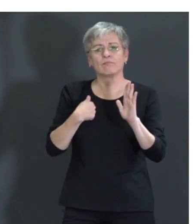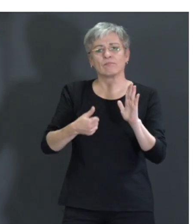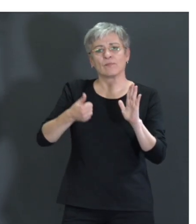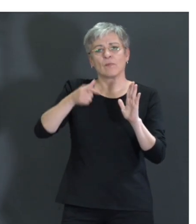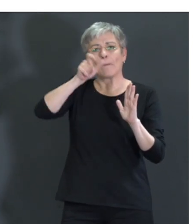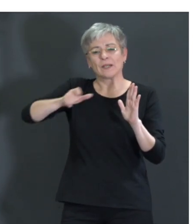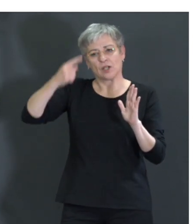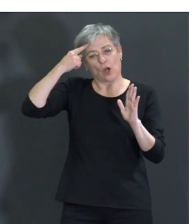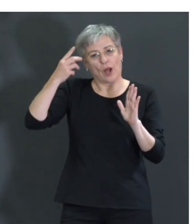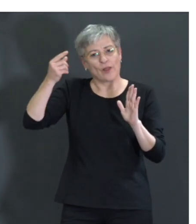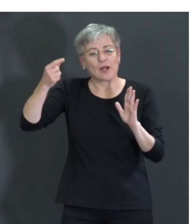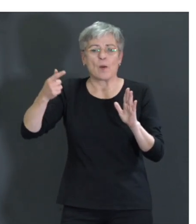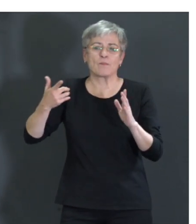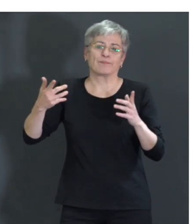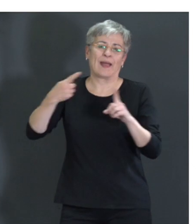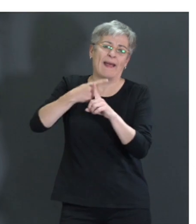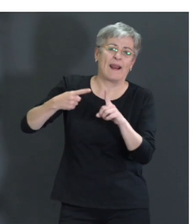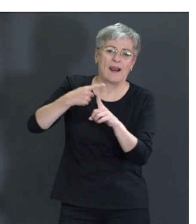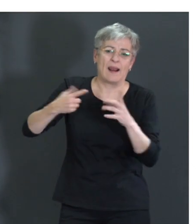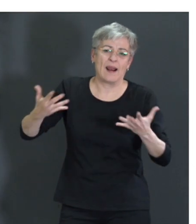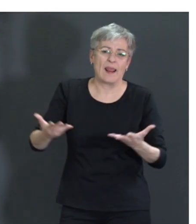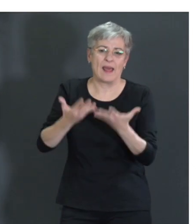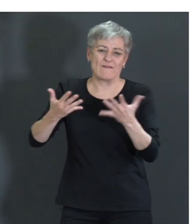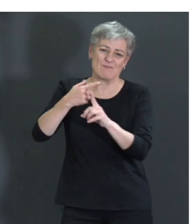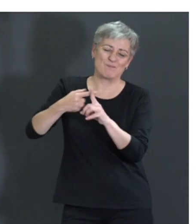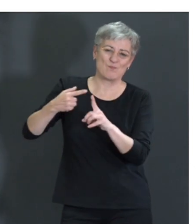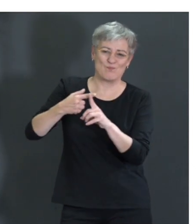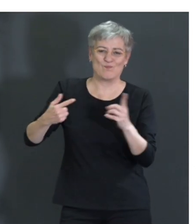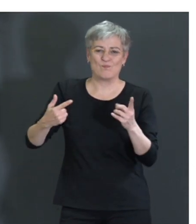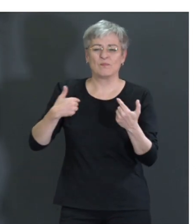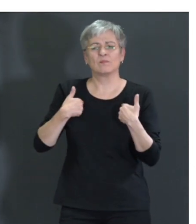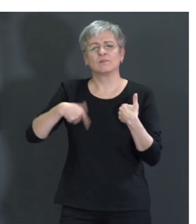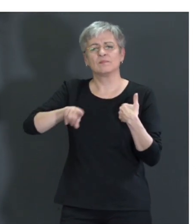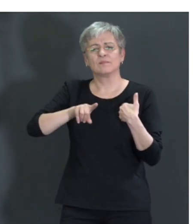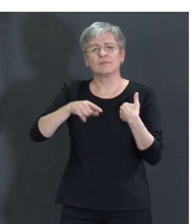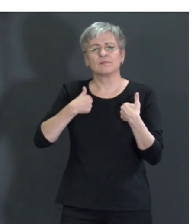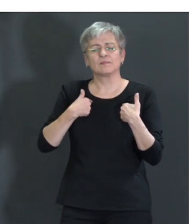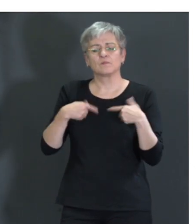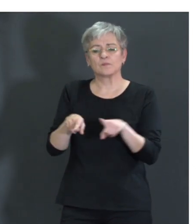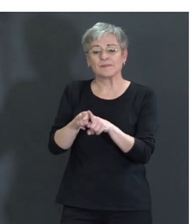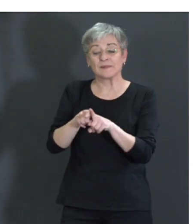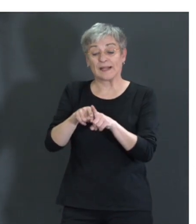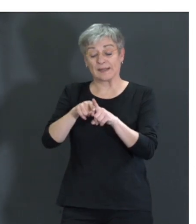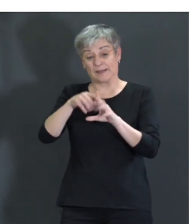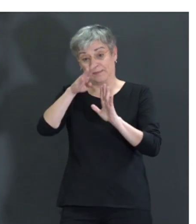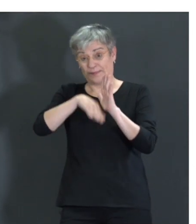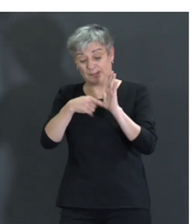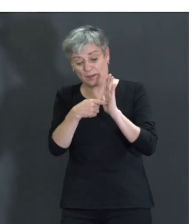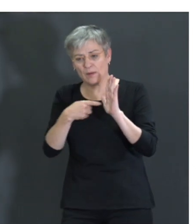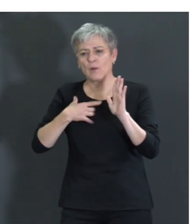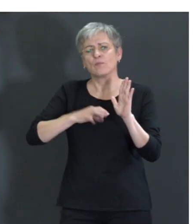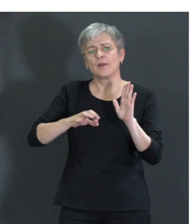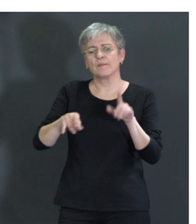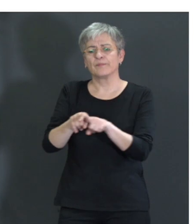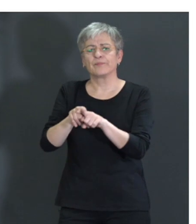deterioro cognitivo leve moderado, ¿de acuerdo? Entonces, lo que se trata es de trabajar, de que con la skill se trabajen las